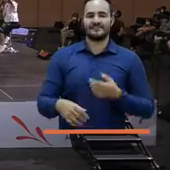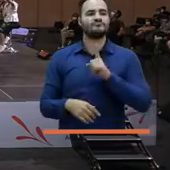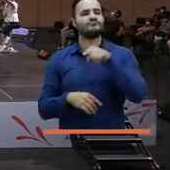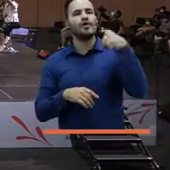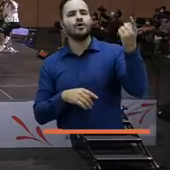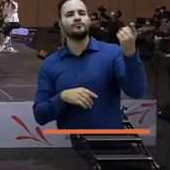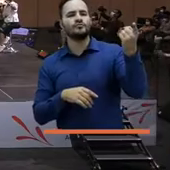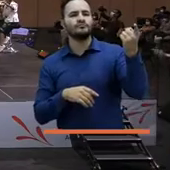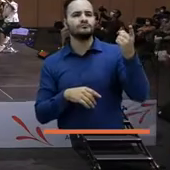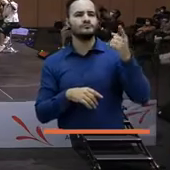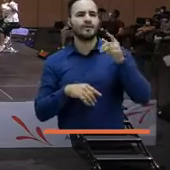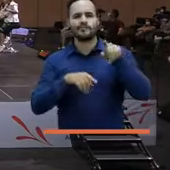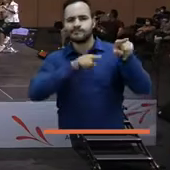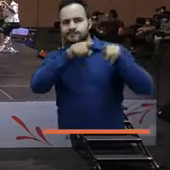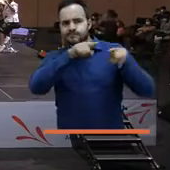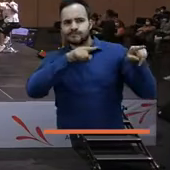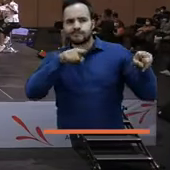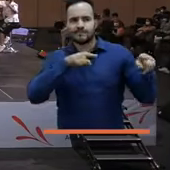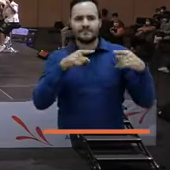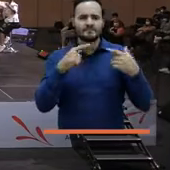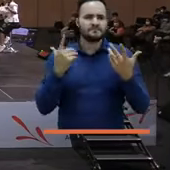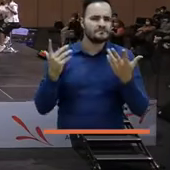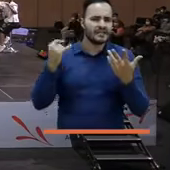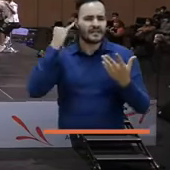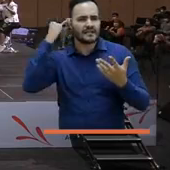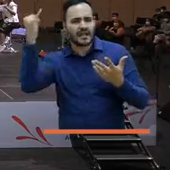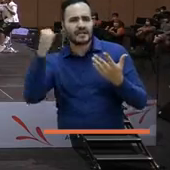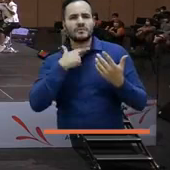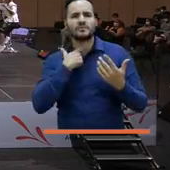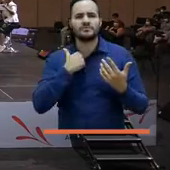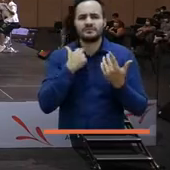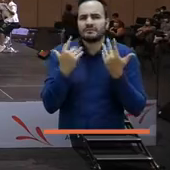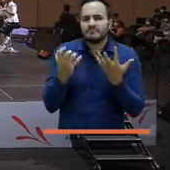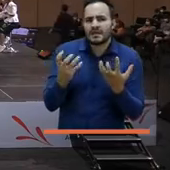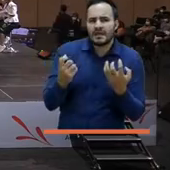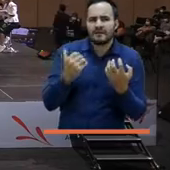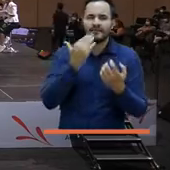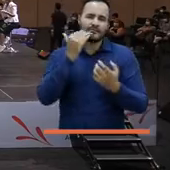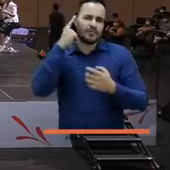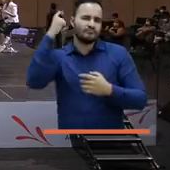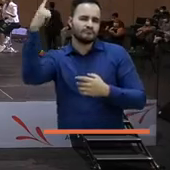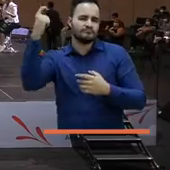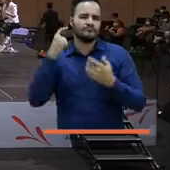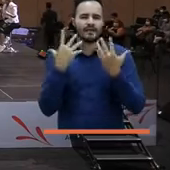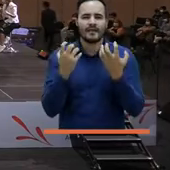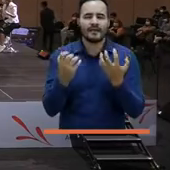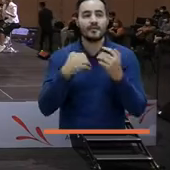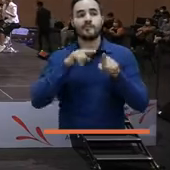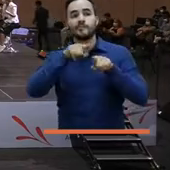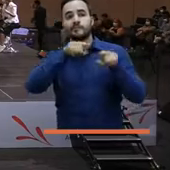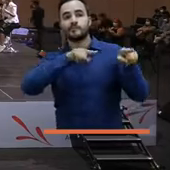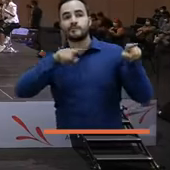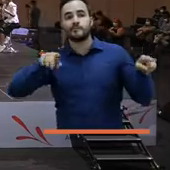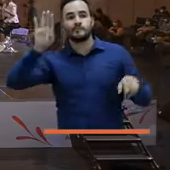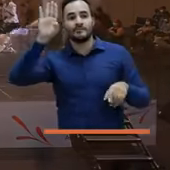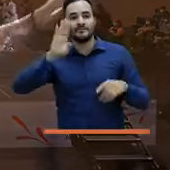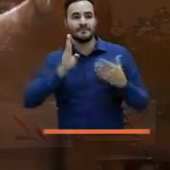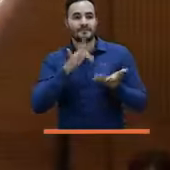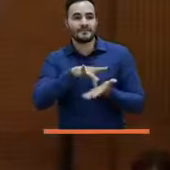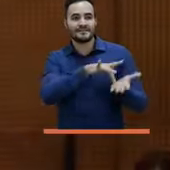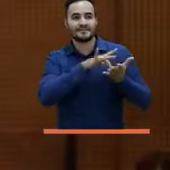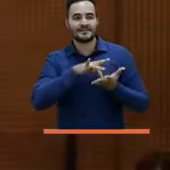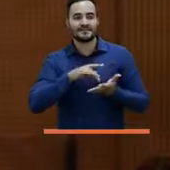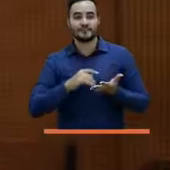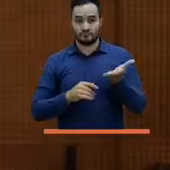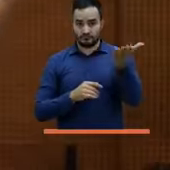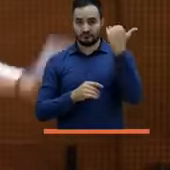alguien tiene claro que quiere cómo quiere trabajar que se sueña qué talento tiene capacidad bueno